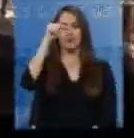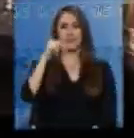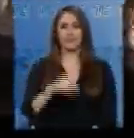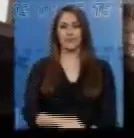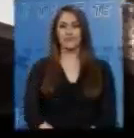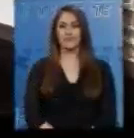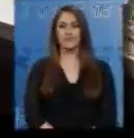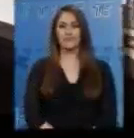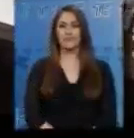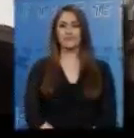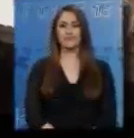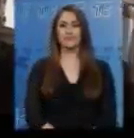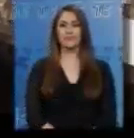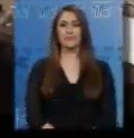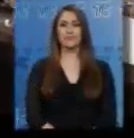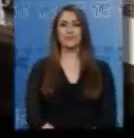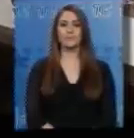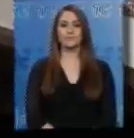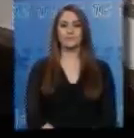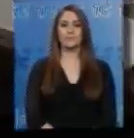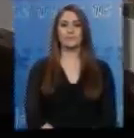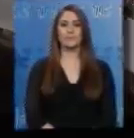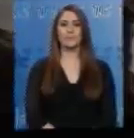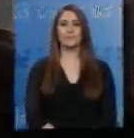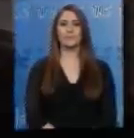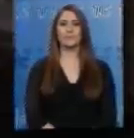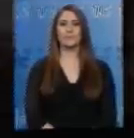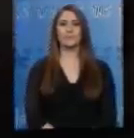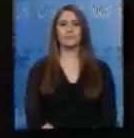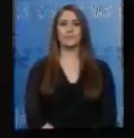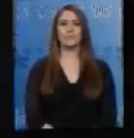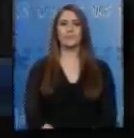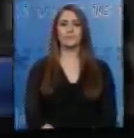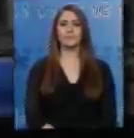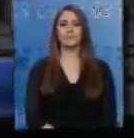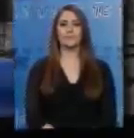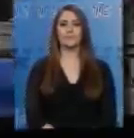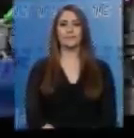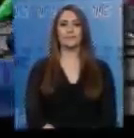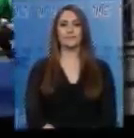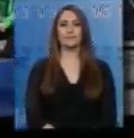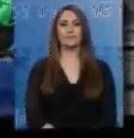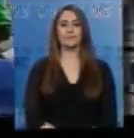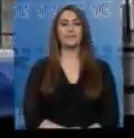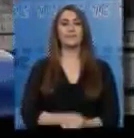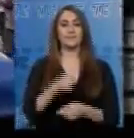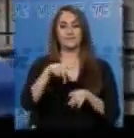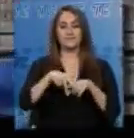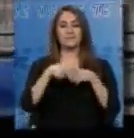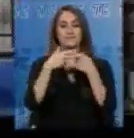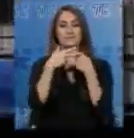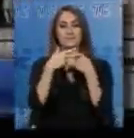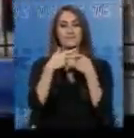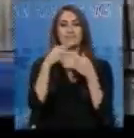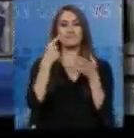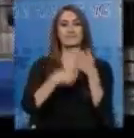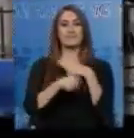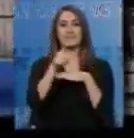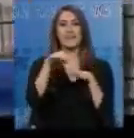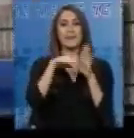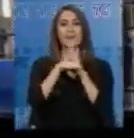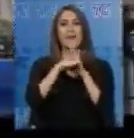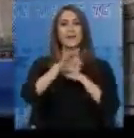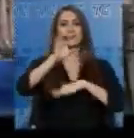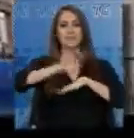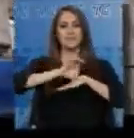Seguimos con nuestro recorrido y encontramos al antiguo Banco